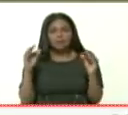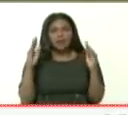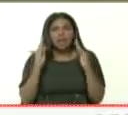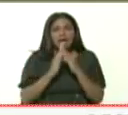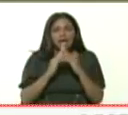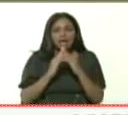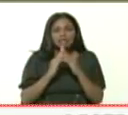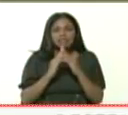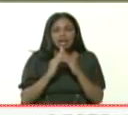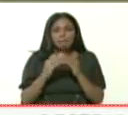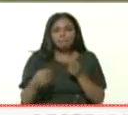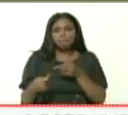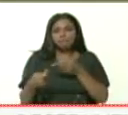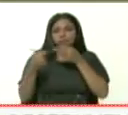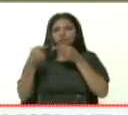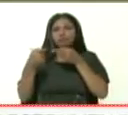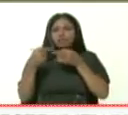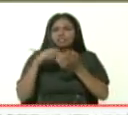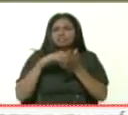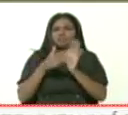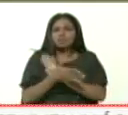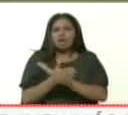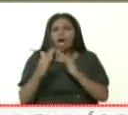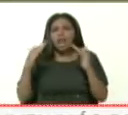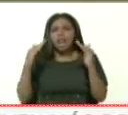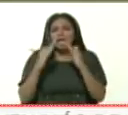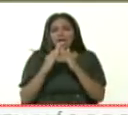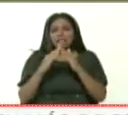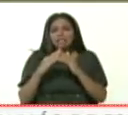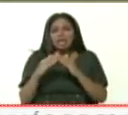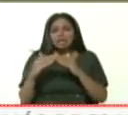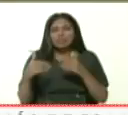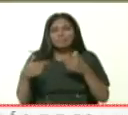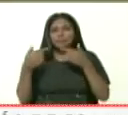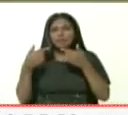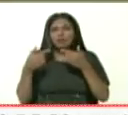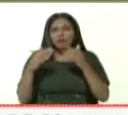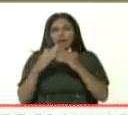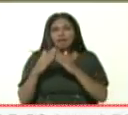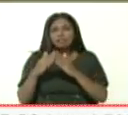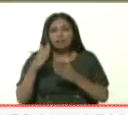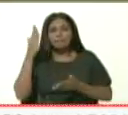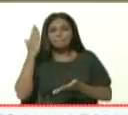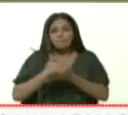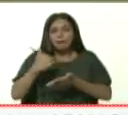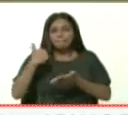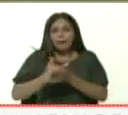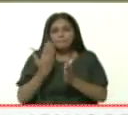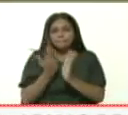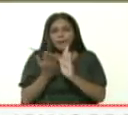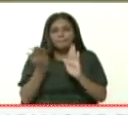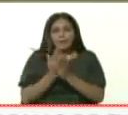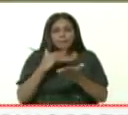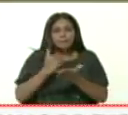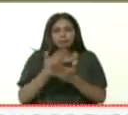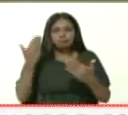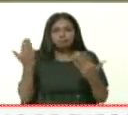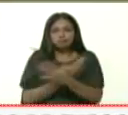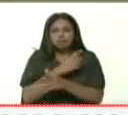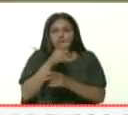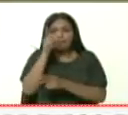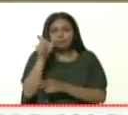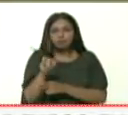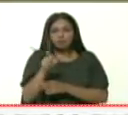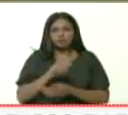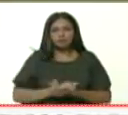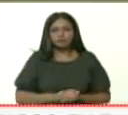Pique. ¿Ustedes saben qué es una Casa de Pique? Es la casa donde descuartizan y desaparecen las personas.